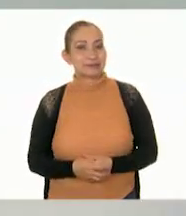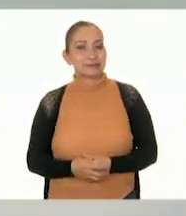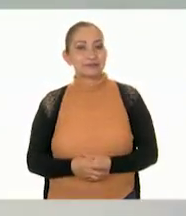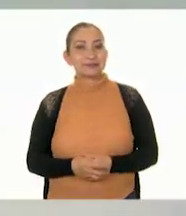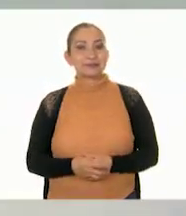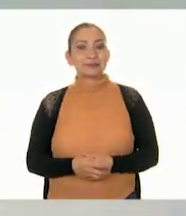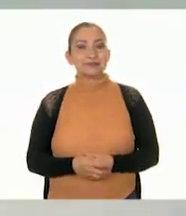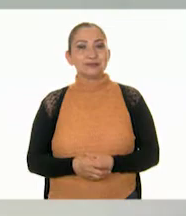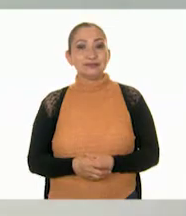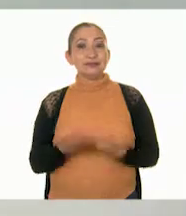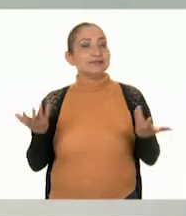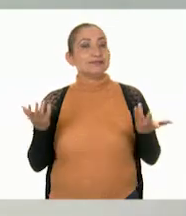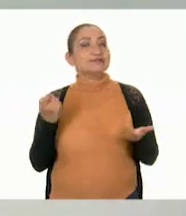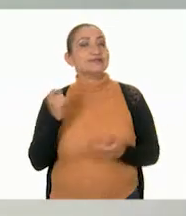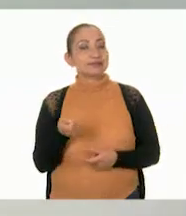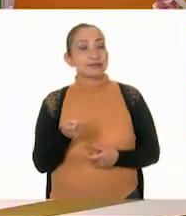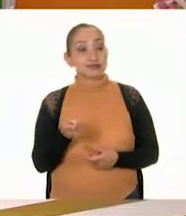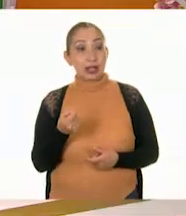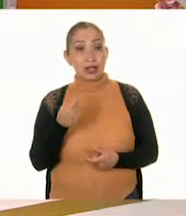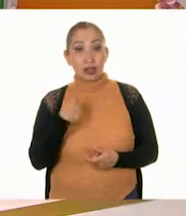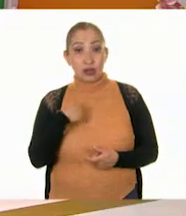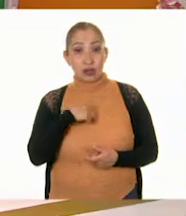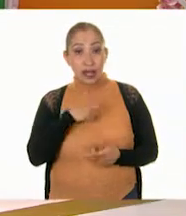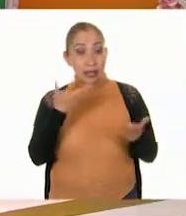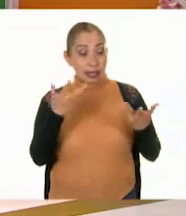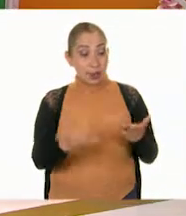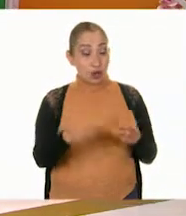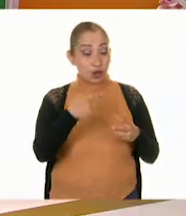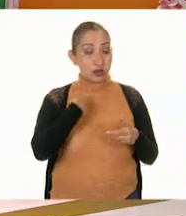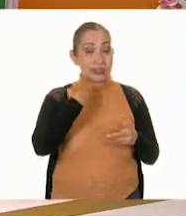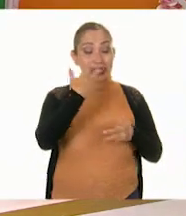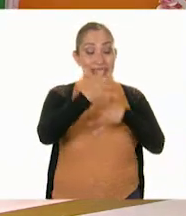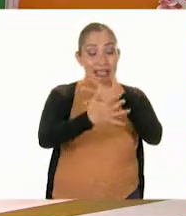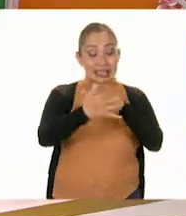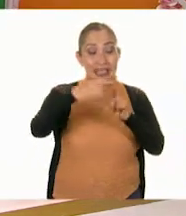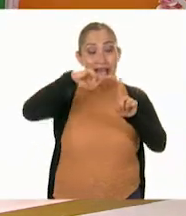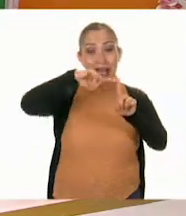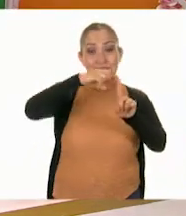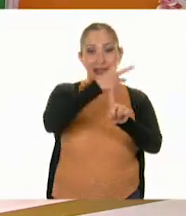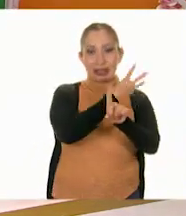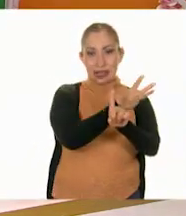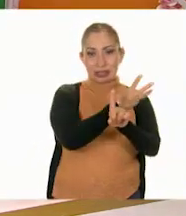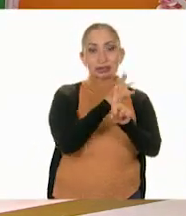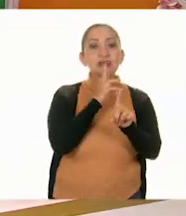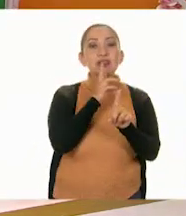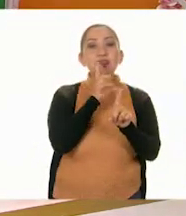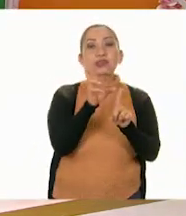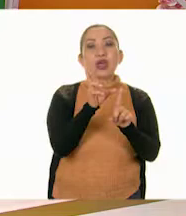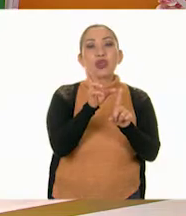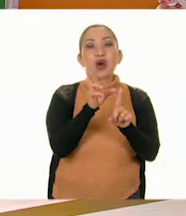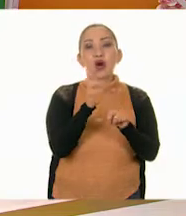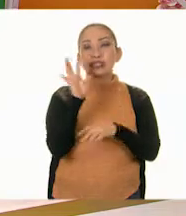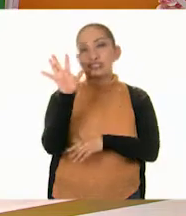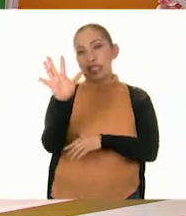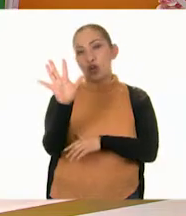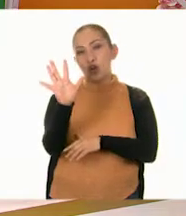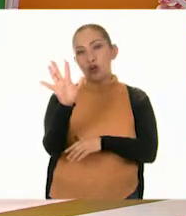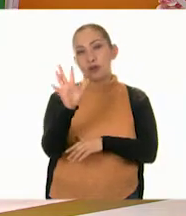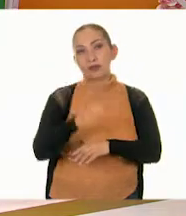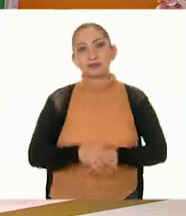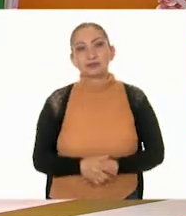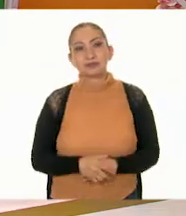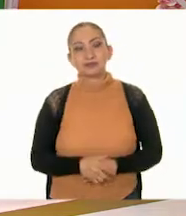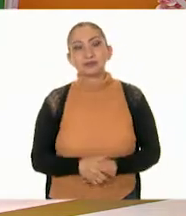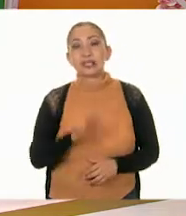15. Por lo cual, si nosotros hacemos la división de 15 entre 3, nos da de resultado 5. 5.